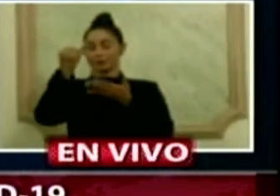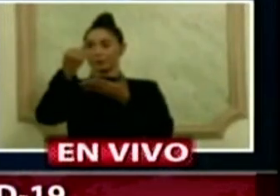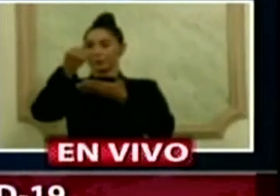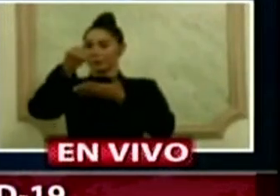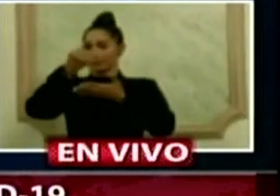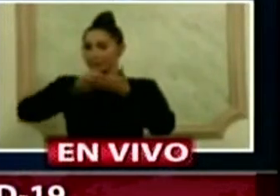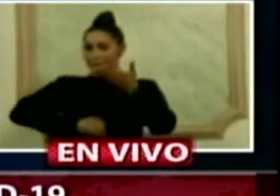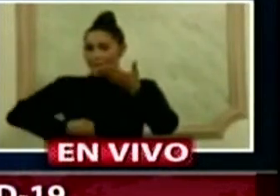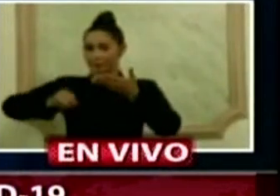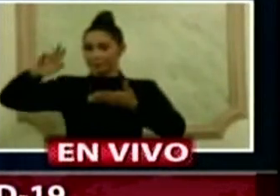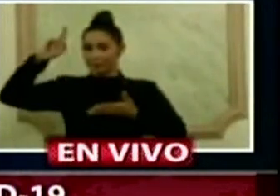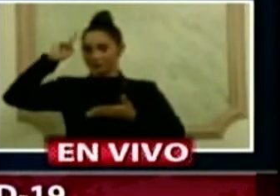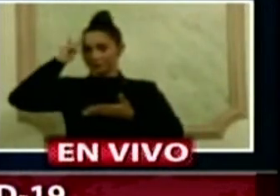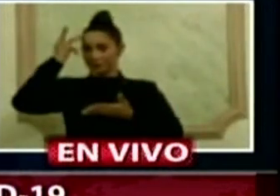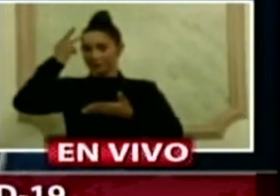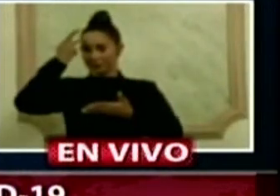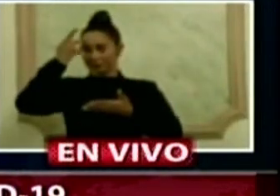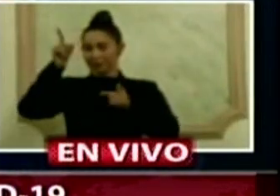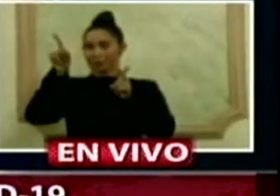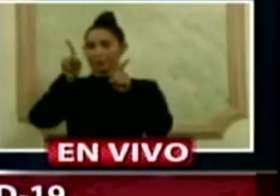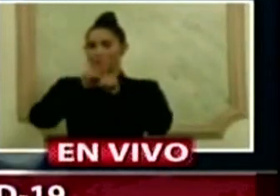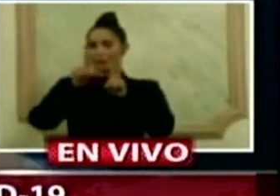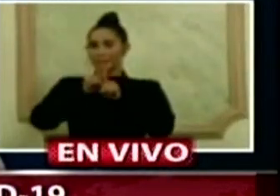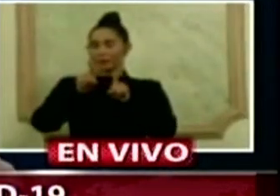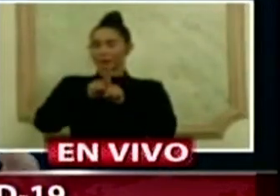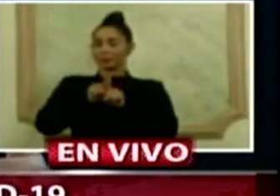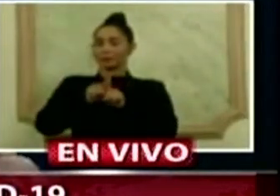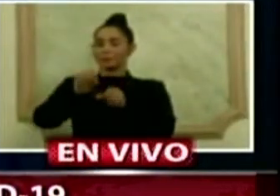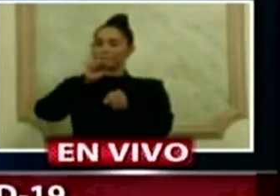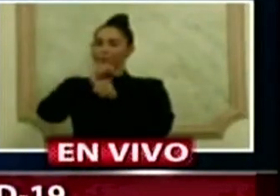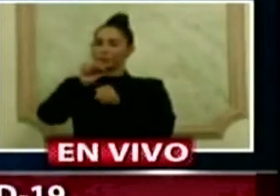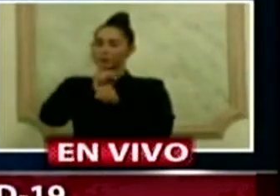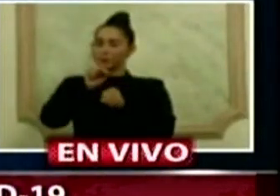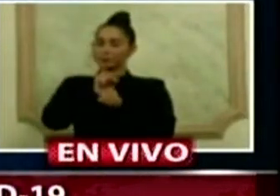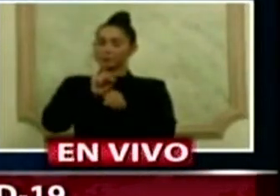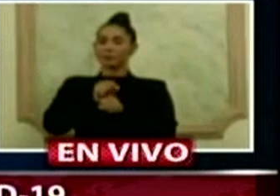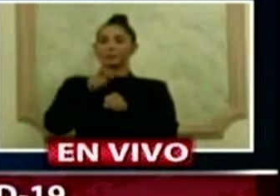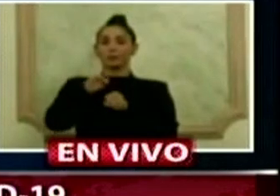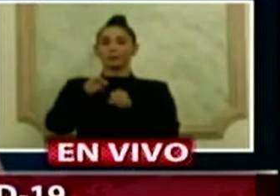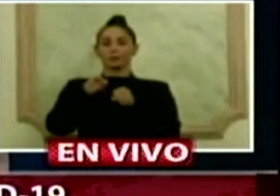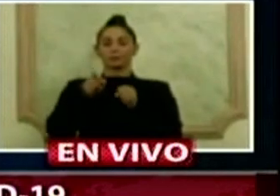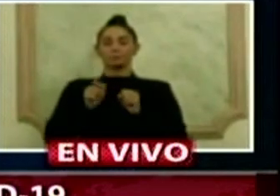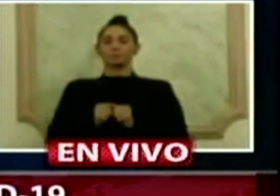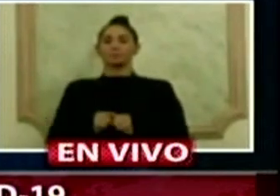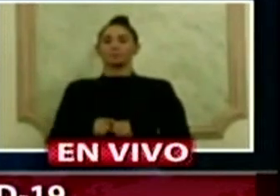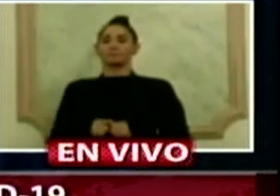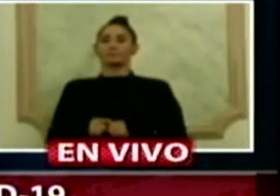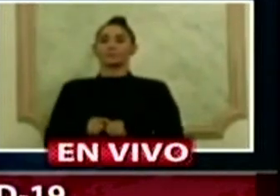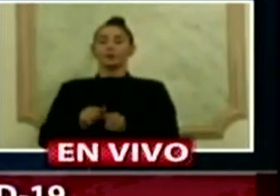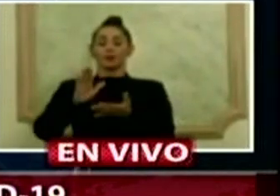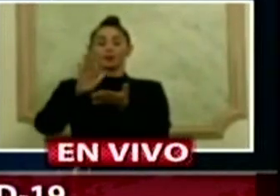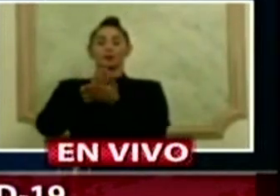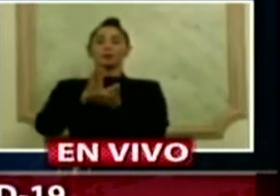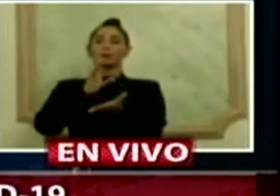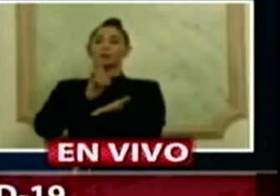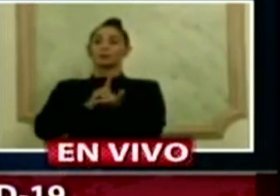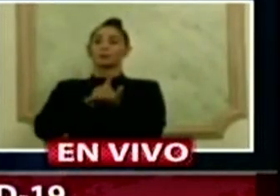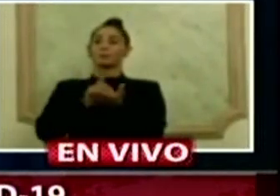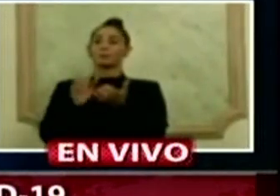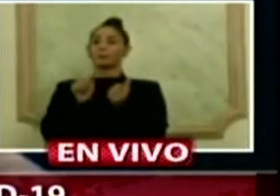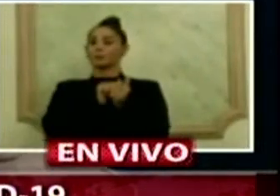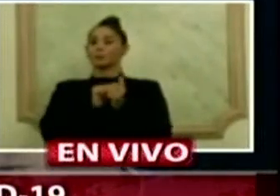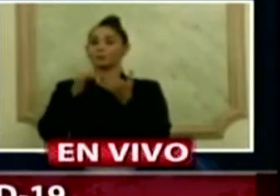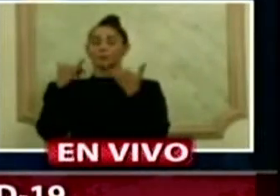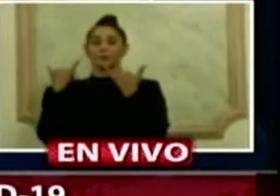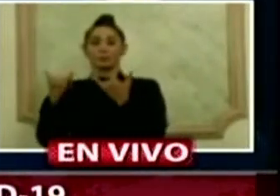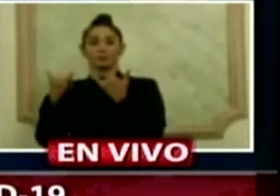políticas como también a la ejecución de estas políticas. Que el Colegio Médico nos acompañe en el gobierno